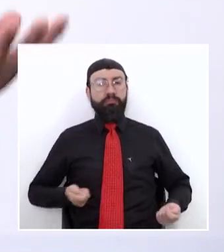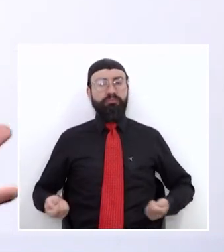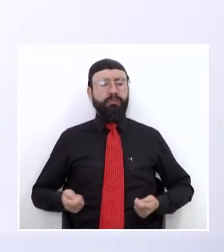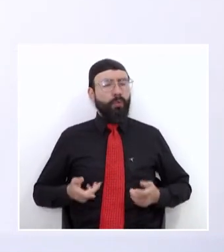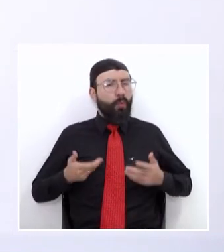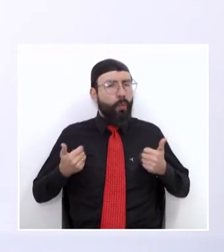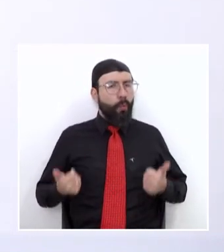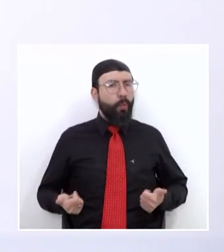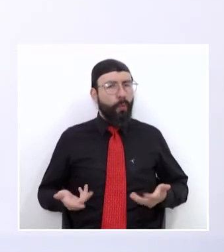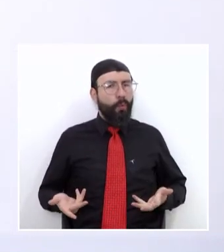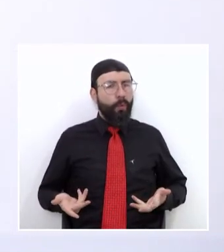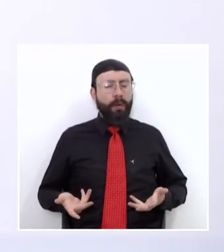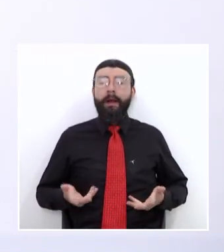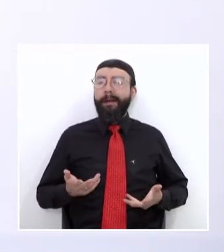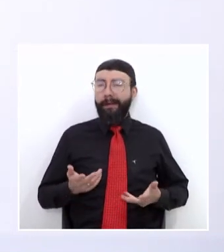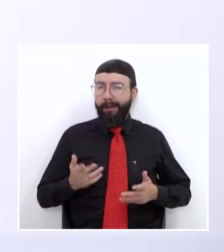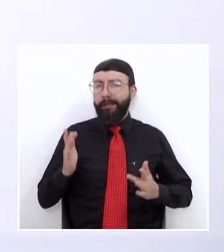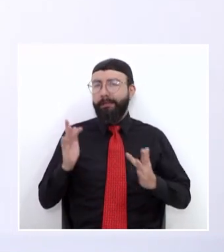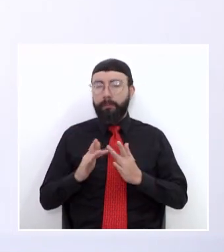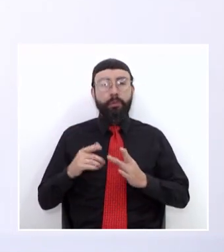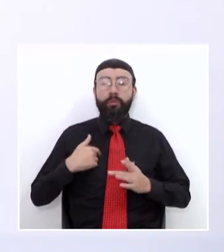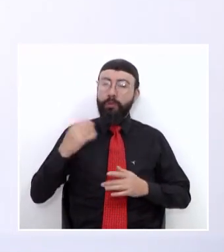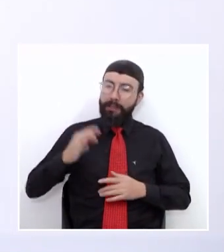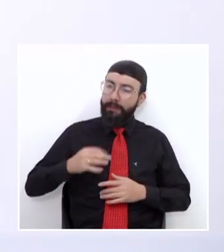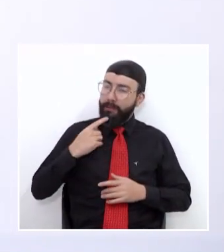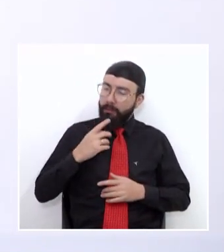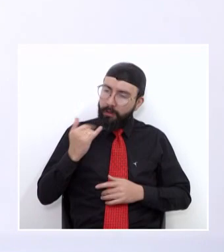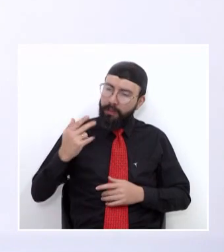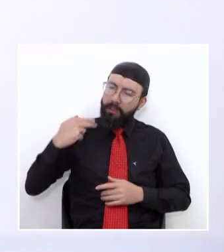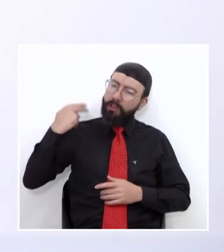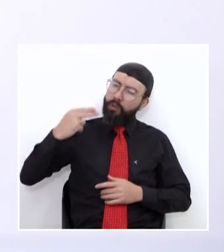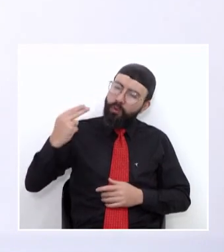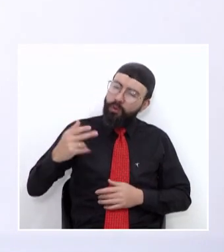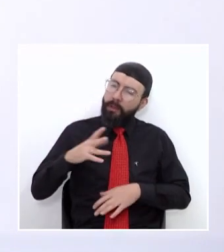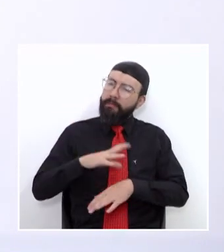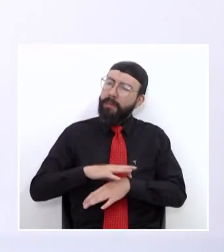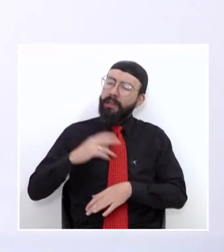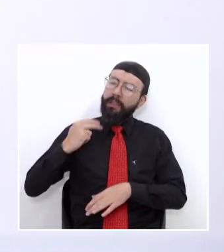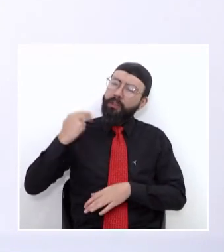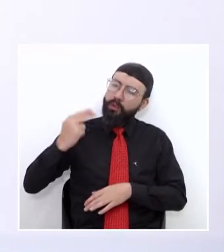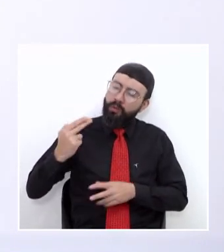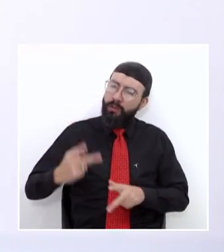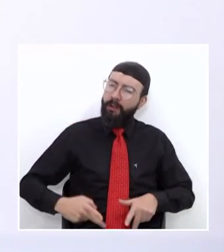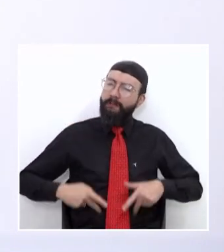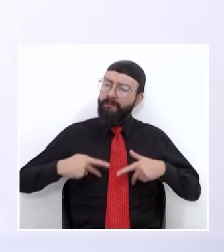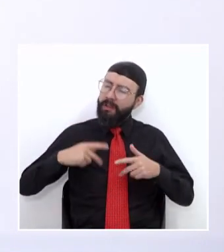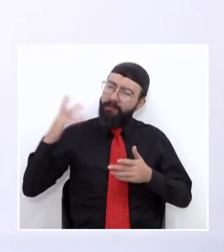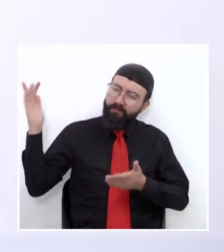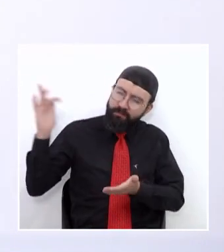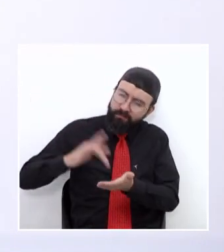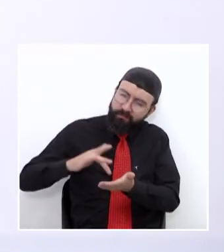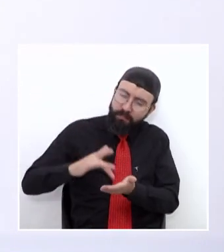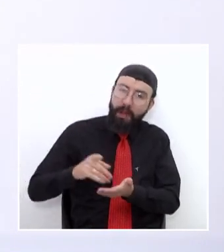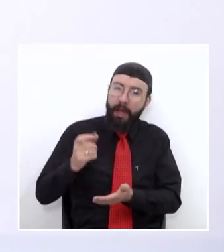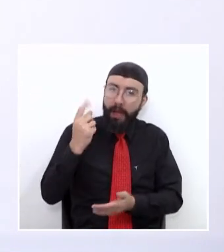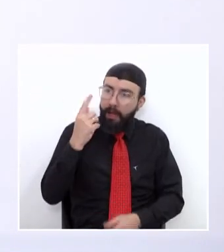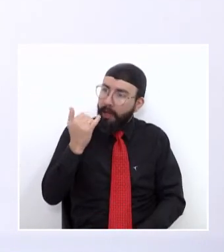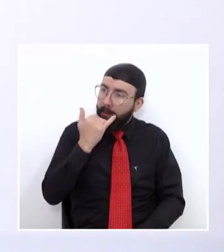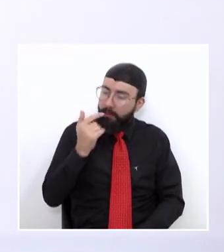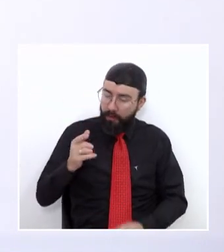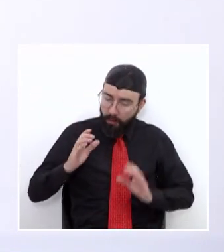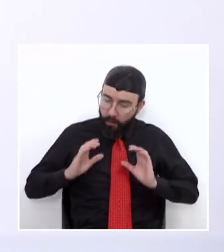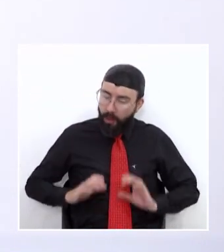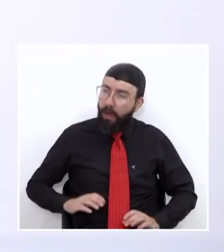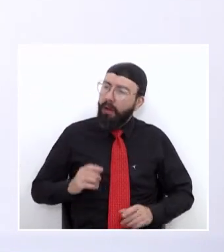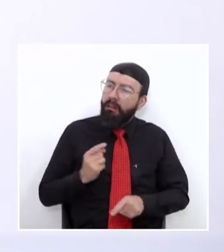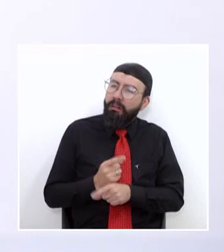y lo que siempre les decimos a las personas, la historia clínica, la historia de vida, ir a la consulta, entender qué está pasando en nuestro cuerpo,